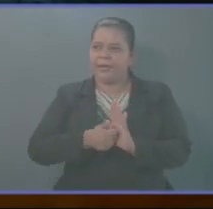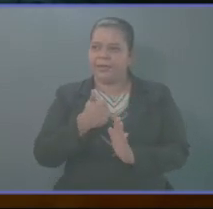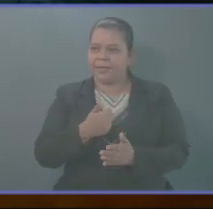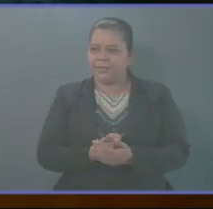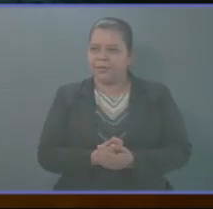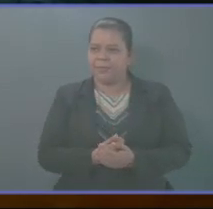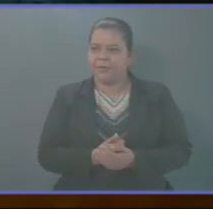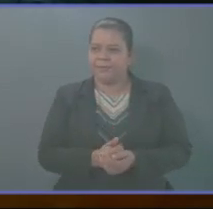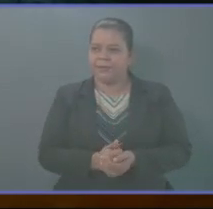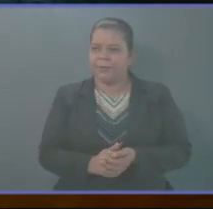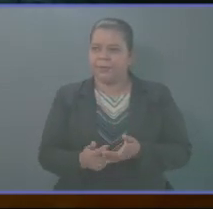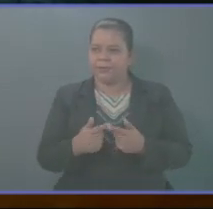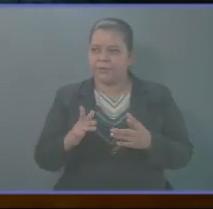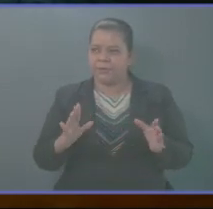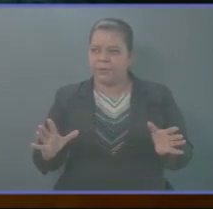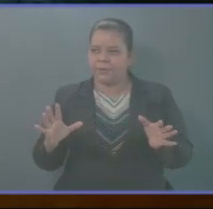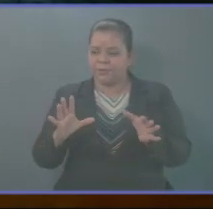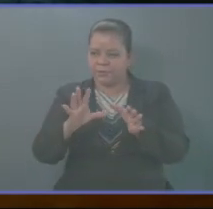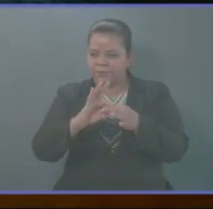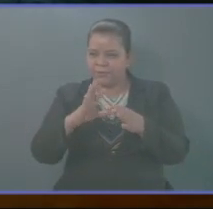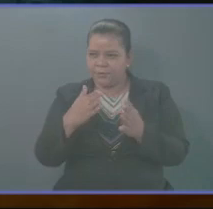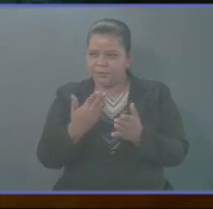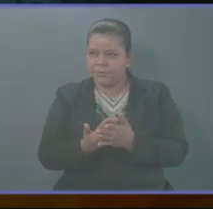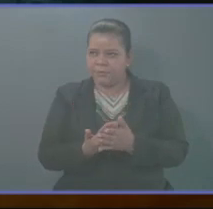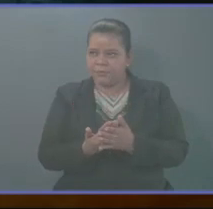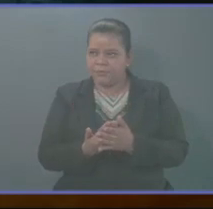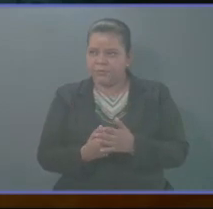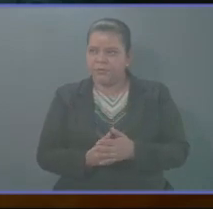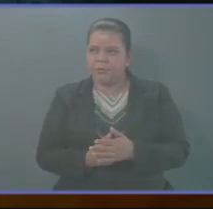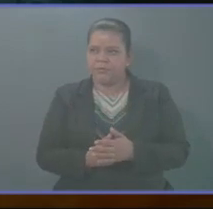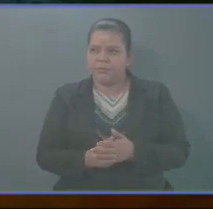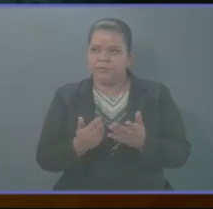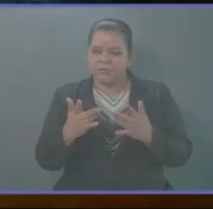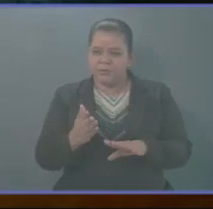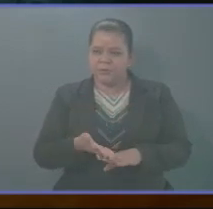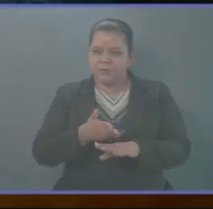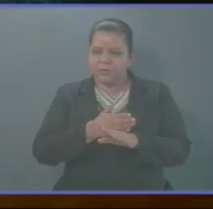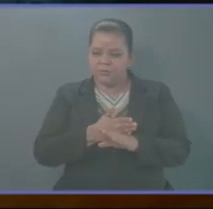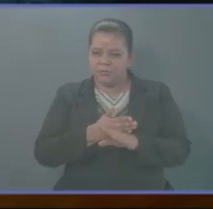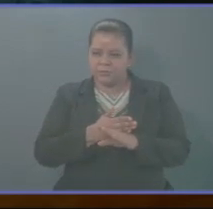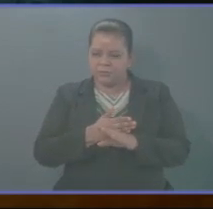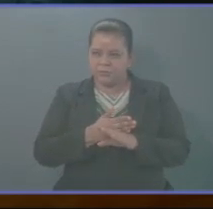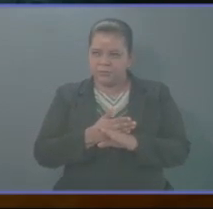viernes 24 de abril, licenciada, sobre el tema de la emergencia.